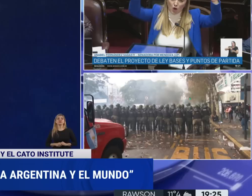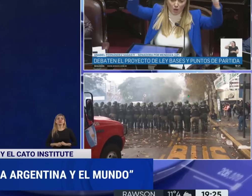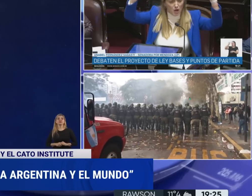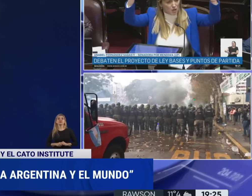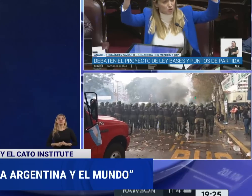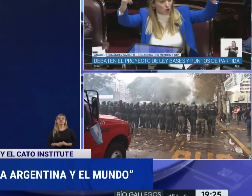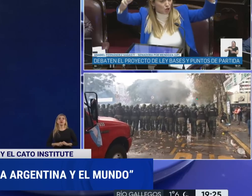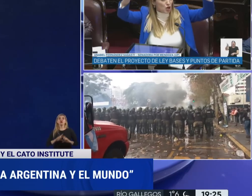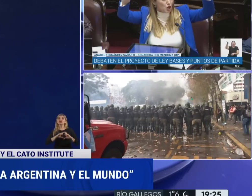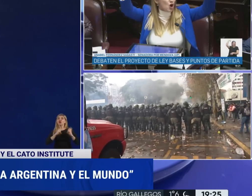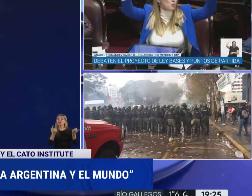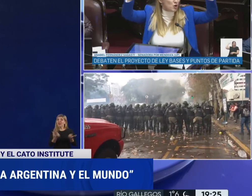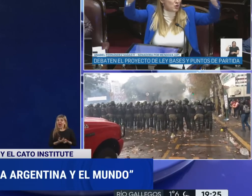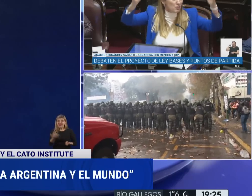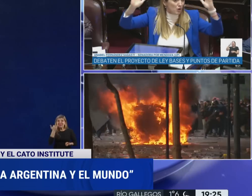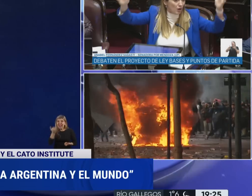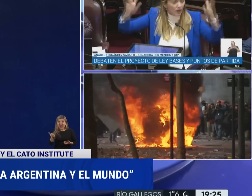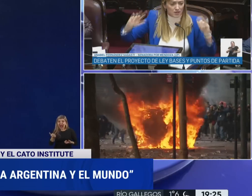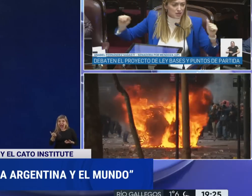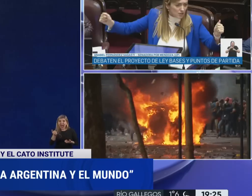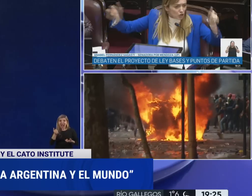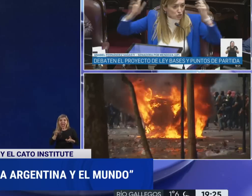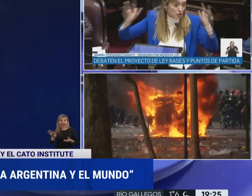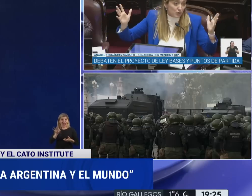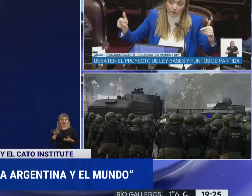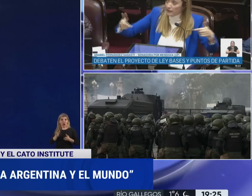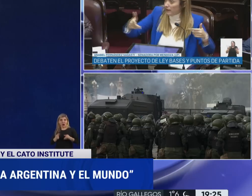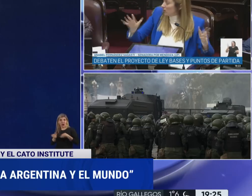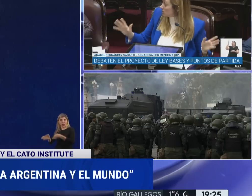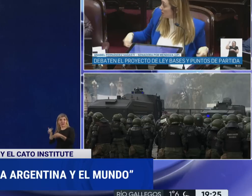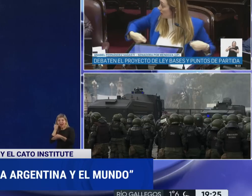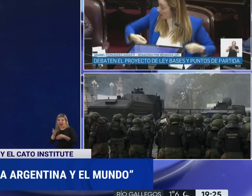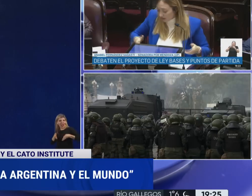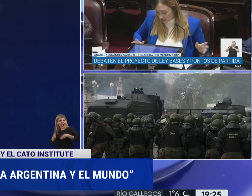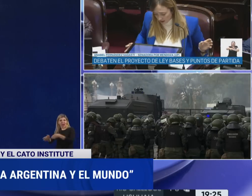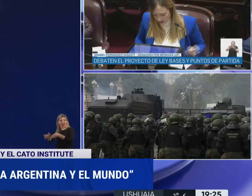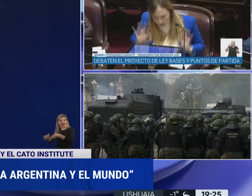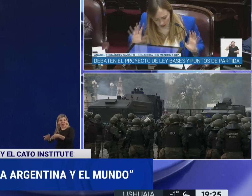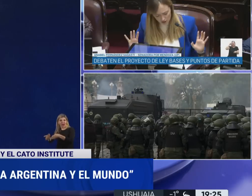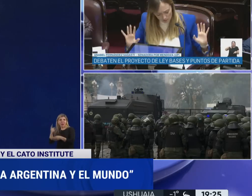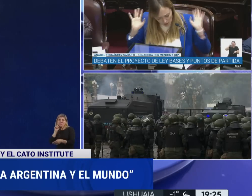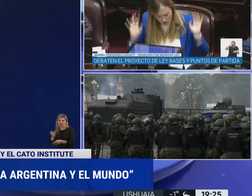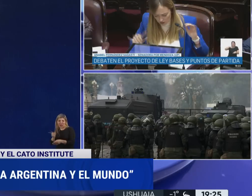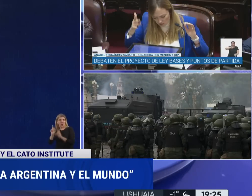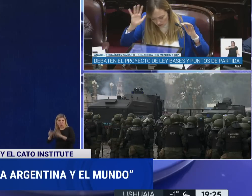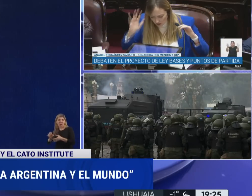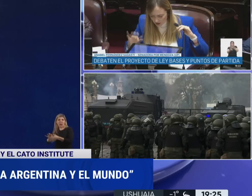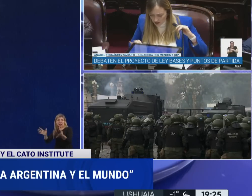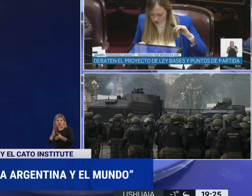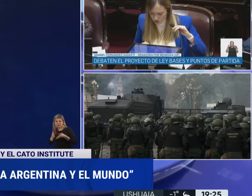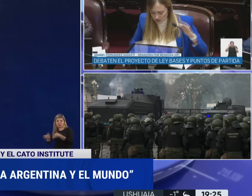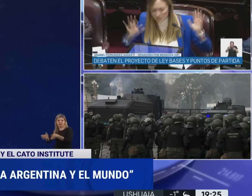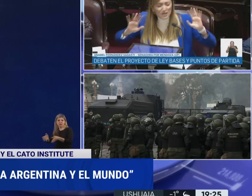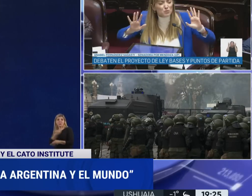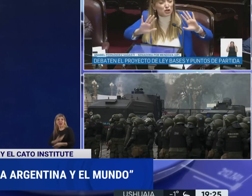La sociedad ya eligió cuál de los dos caminos se abren y quiere emprender. Ya tomó el riesgo que implica elegir la libertad. Y desde la